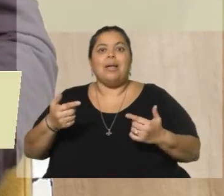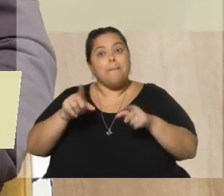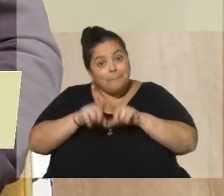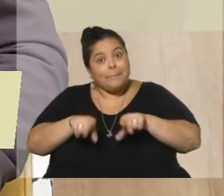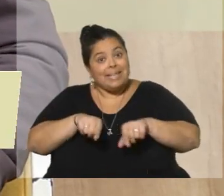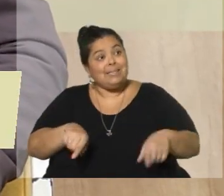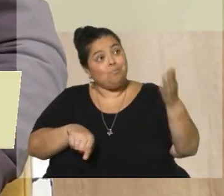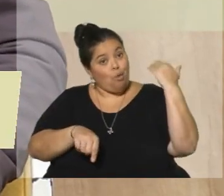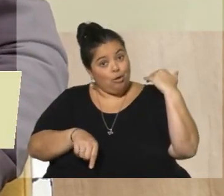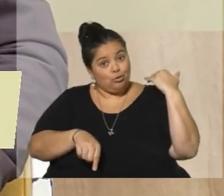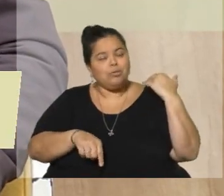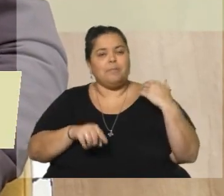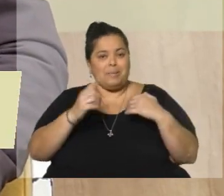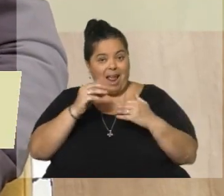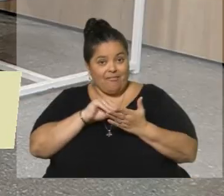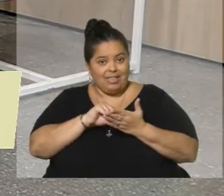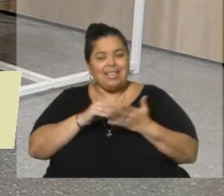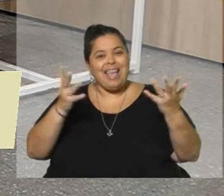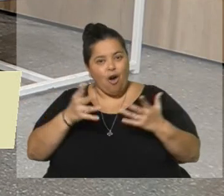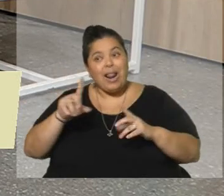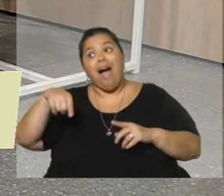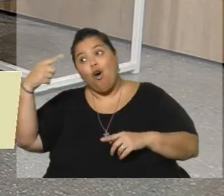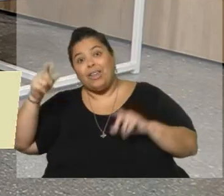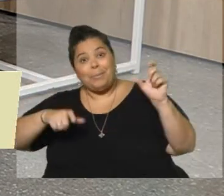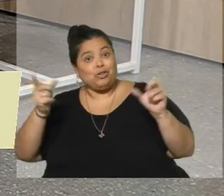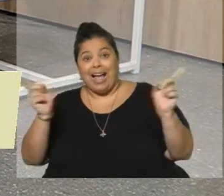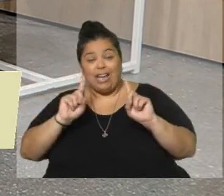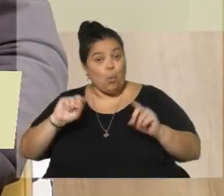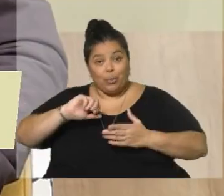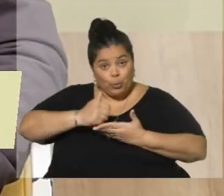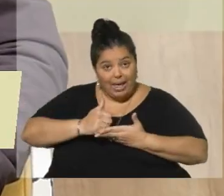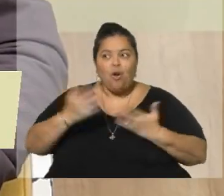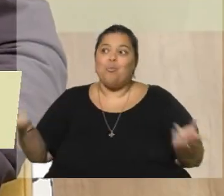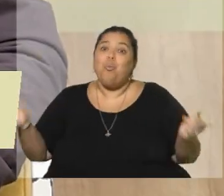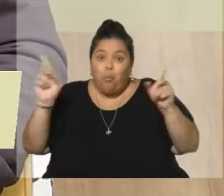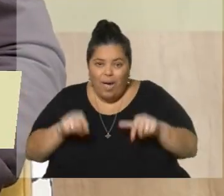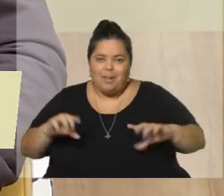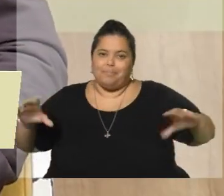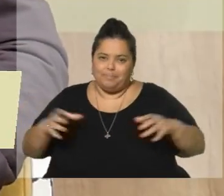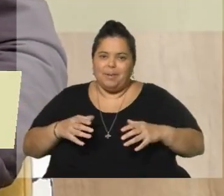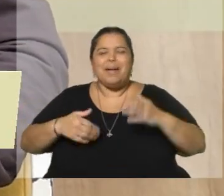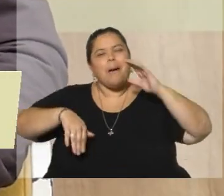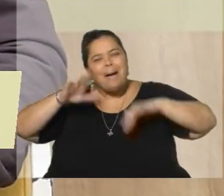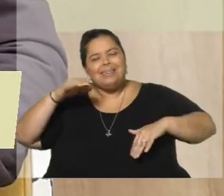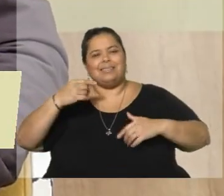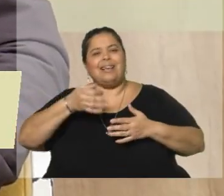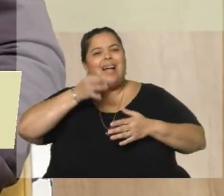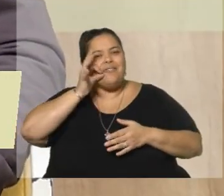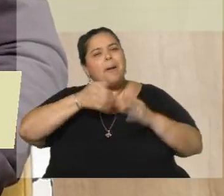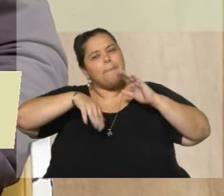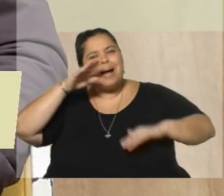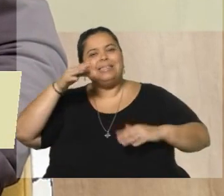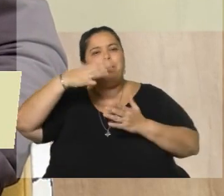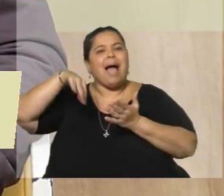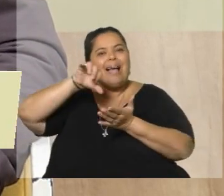a presentarse lo que sí estuvieron en la primera edición dando a digamos y a conocer todavía más cafés de más lugares que no han llegado